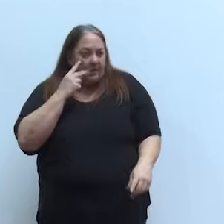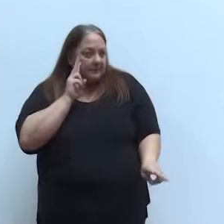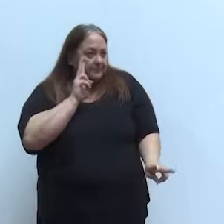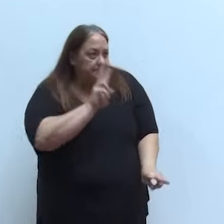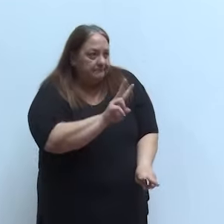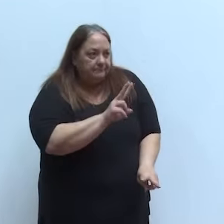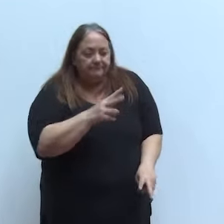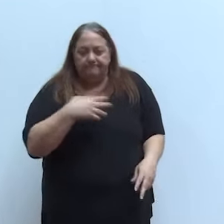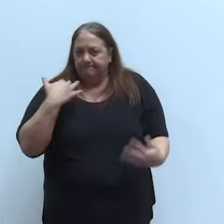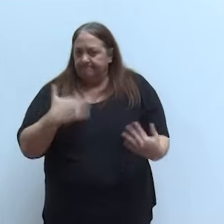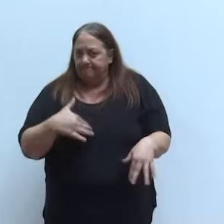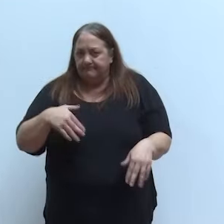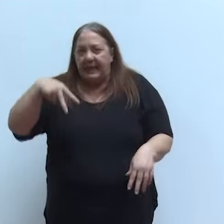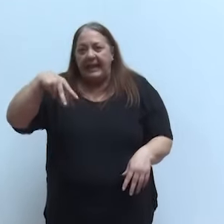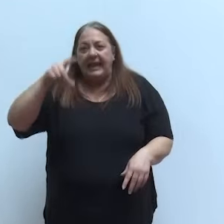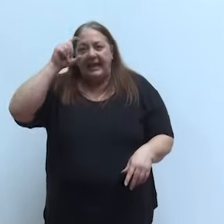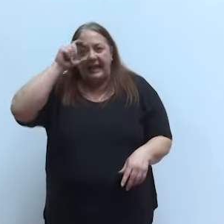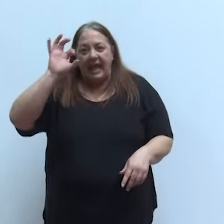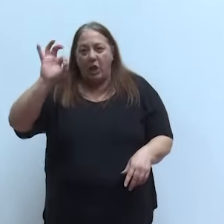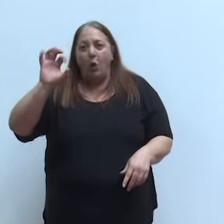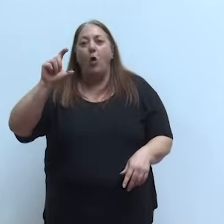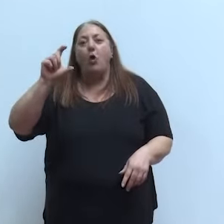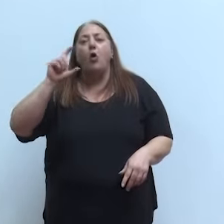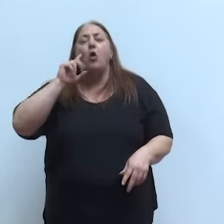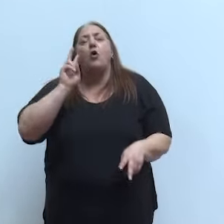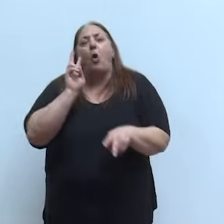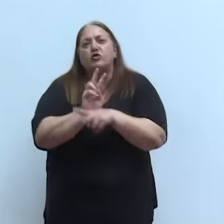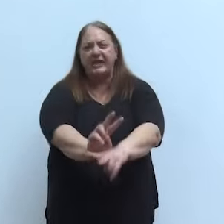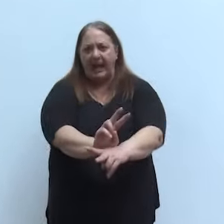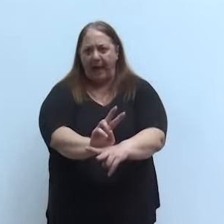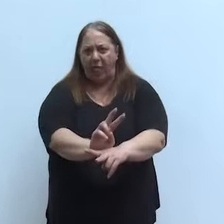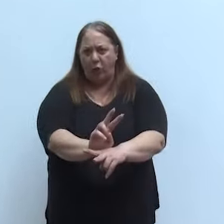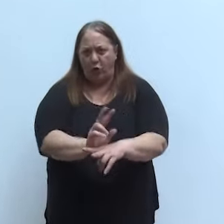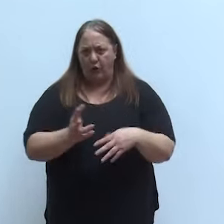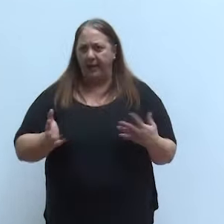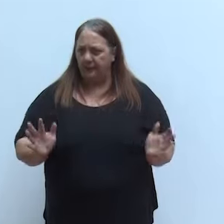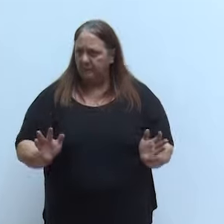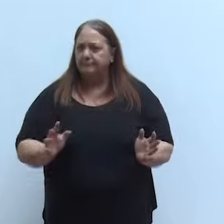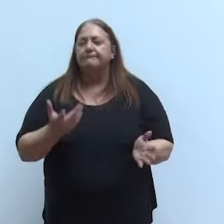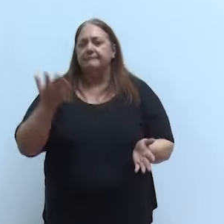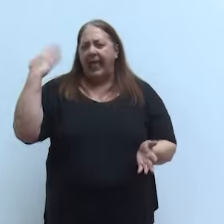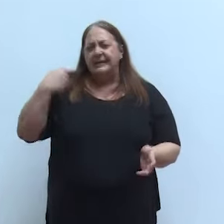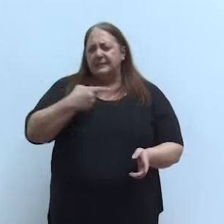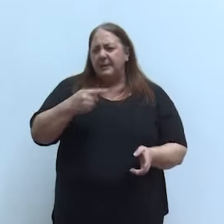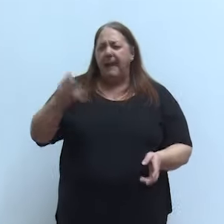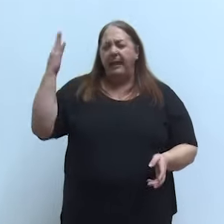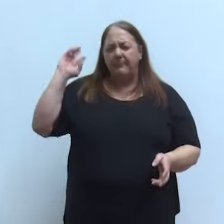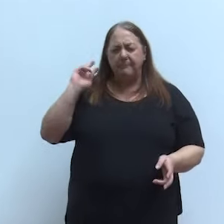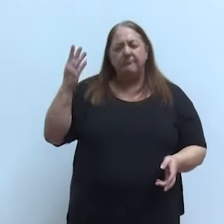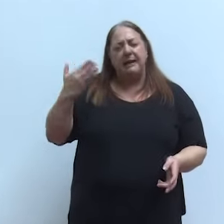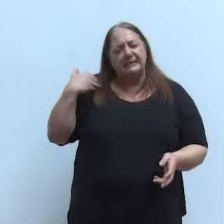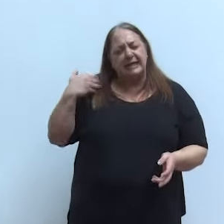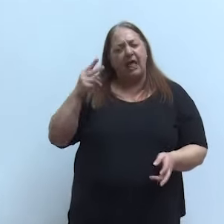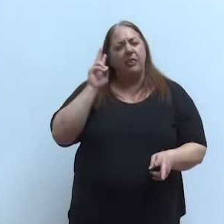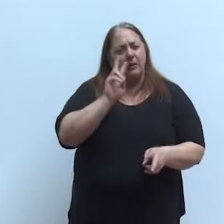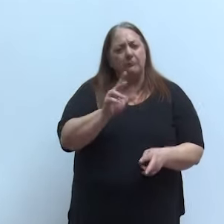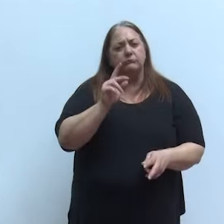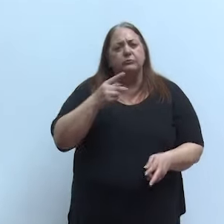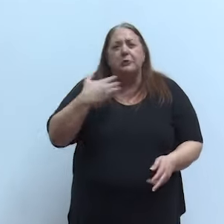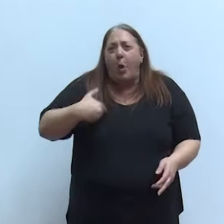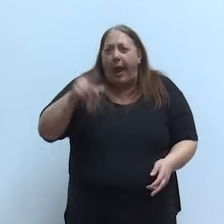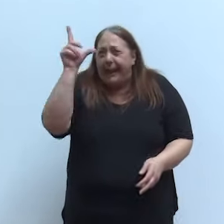consistente es un proceso mundial lo vimos en las elecciones europeas la semana pasada pero en Argentina fue creciendo